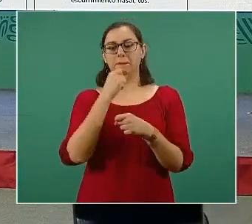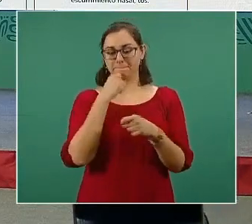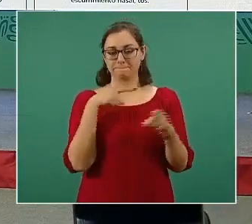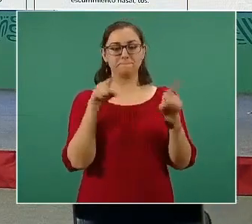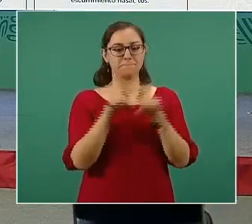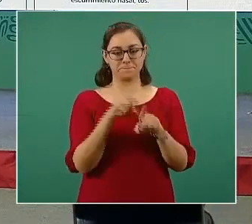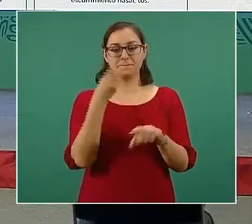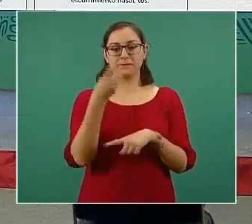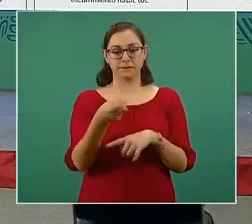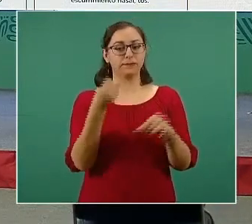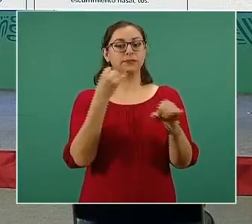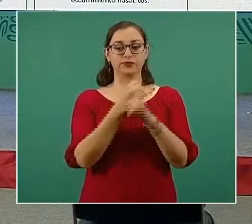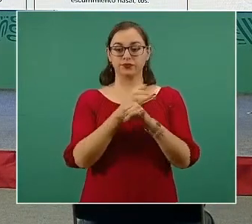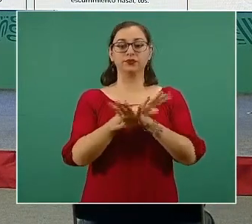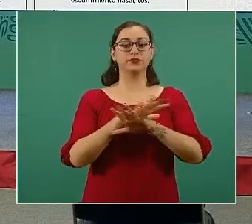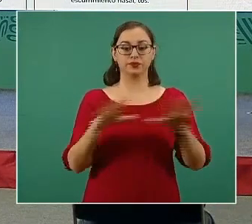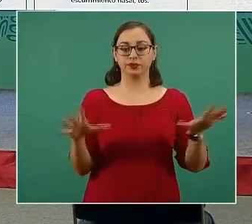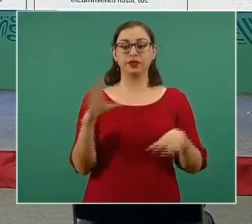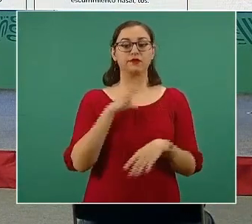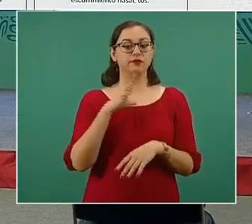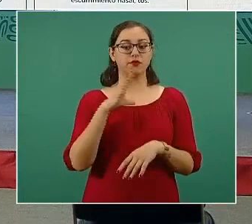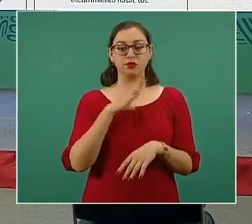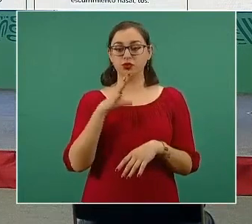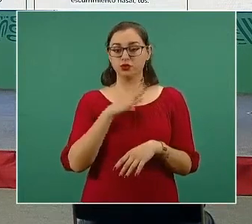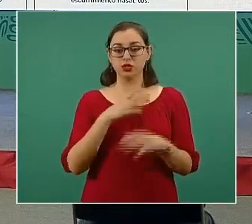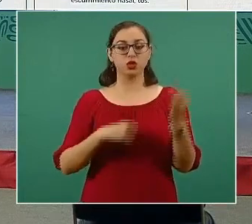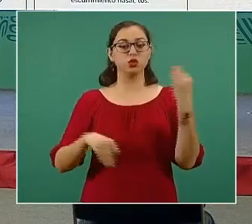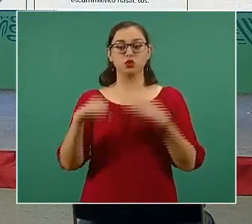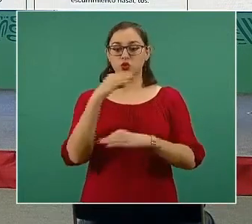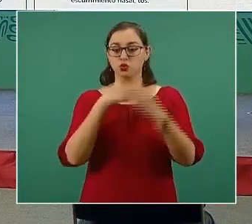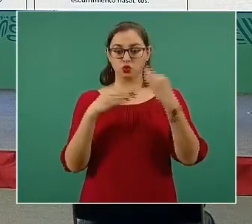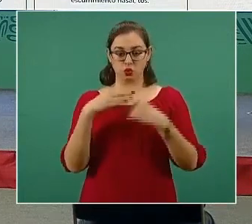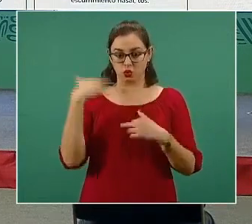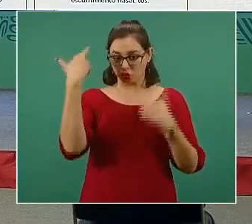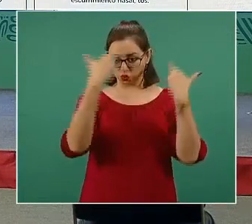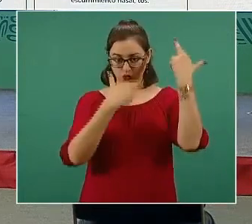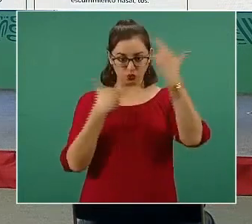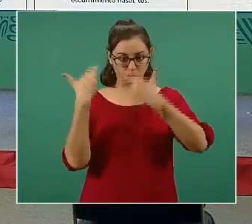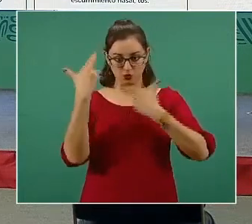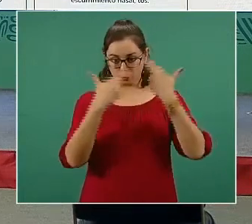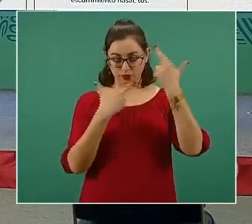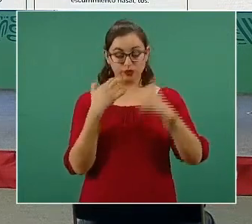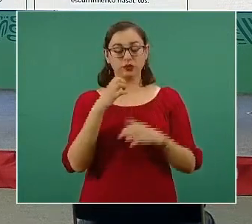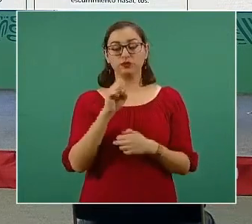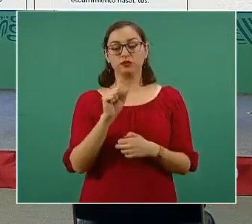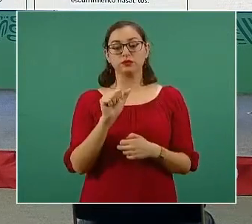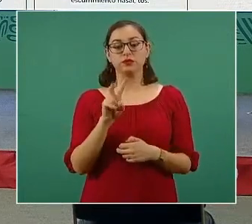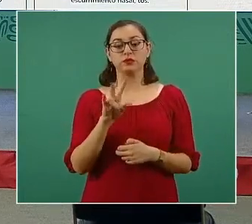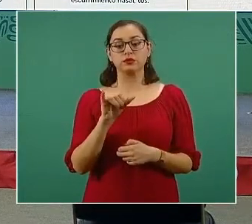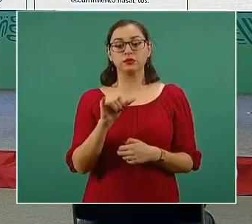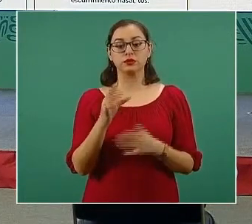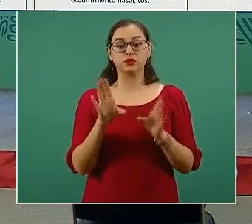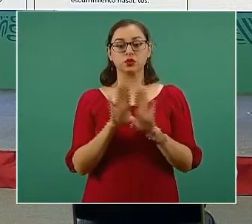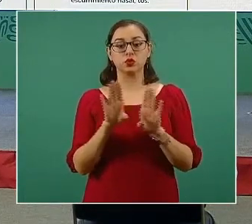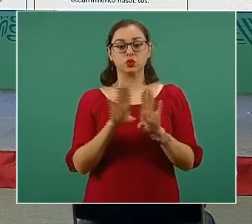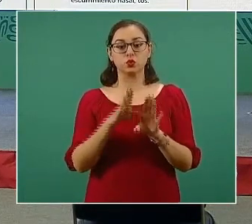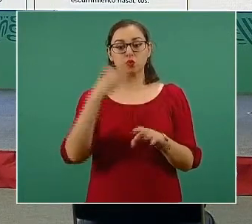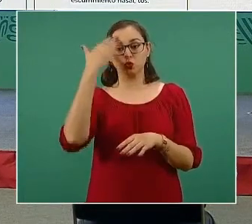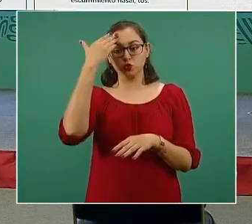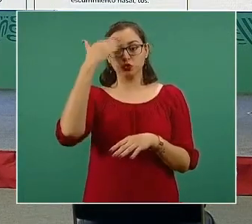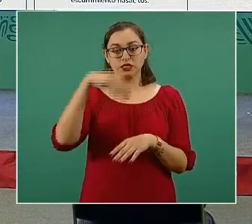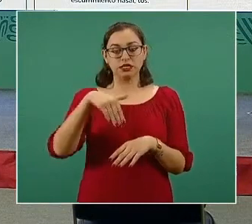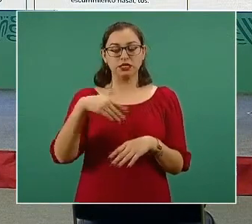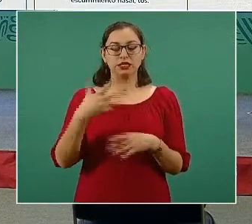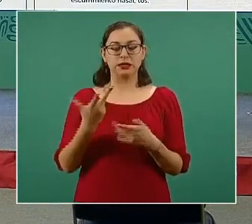analiza con valga la redundancia, el análisis de los ESAVI que estamos viendo y presentando para saber y actualizar el